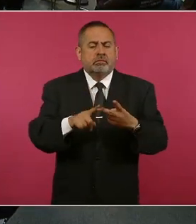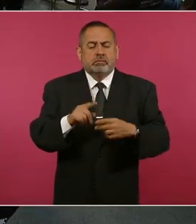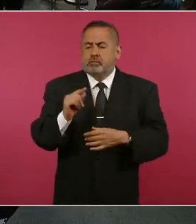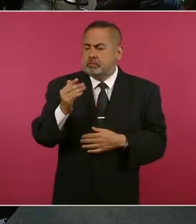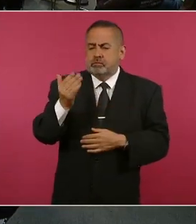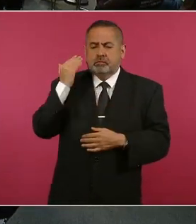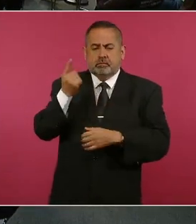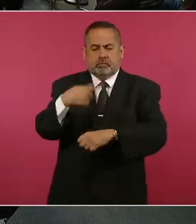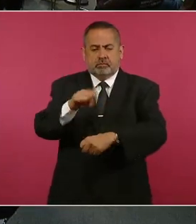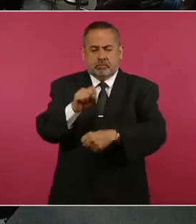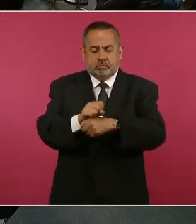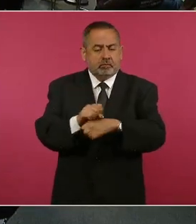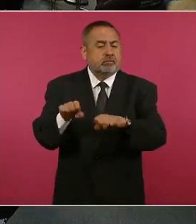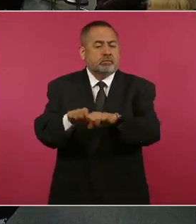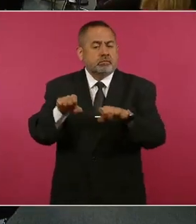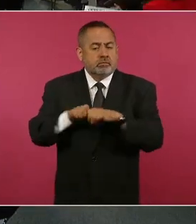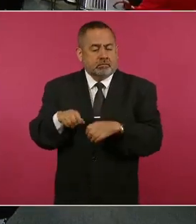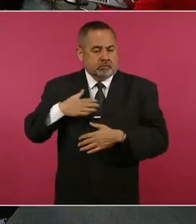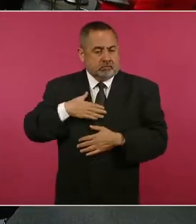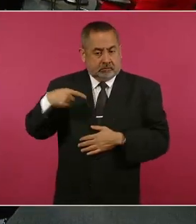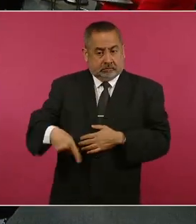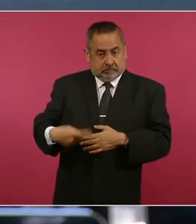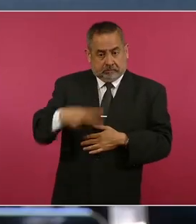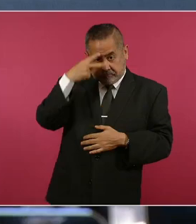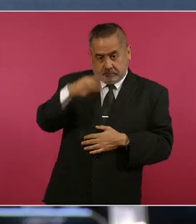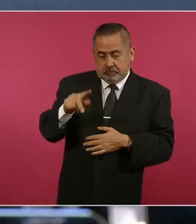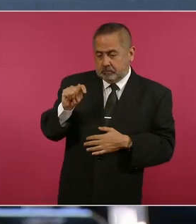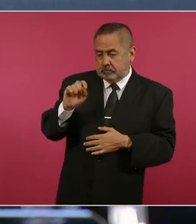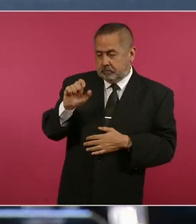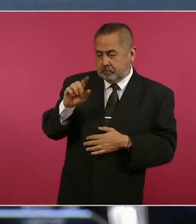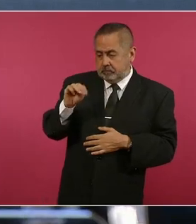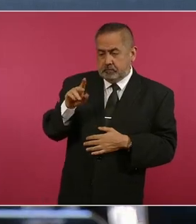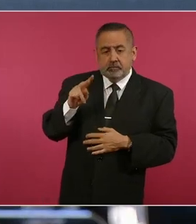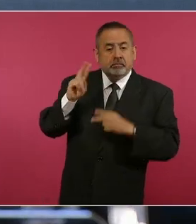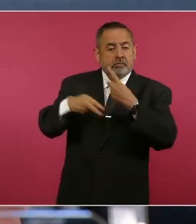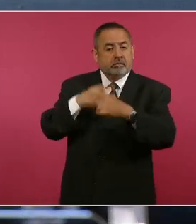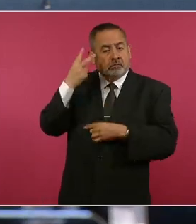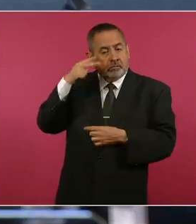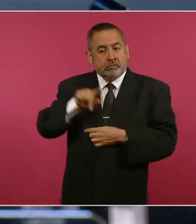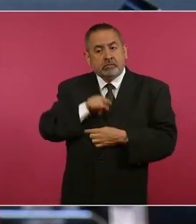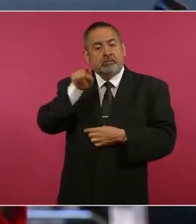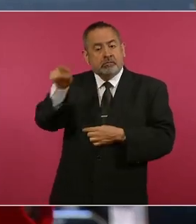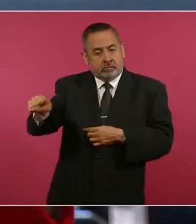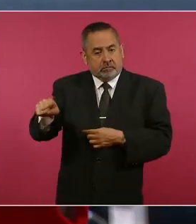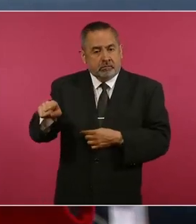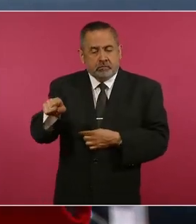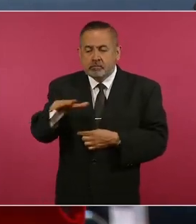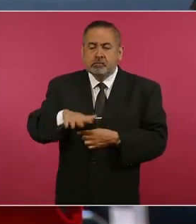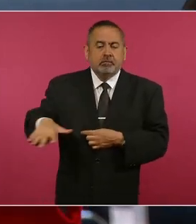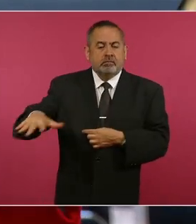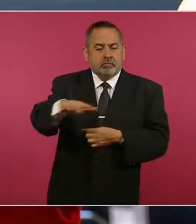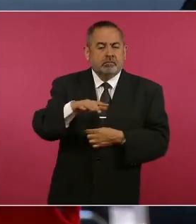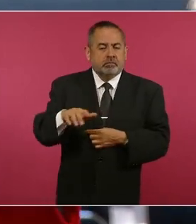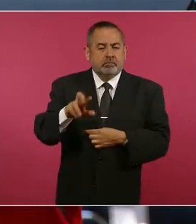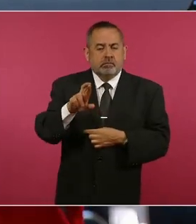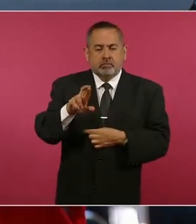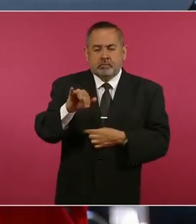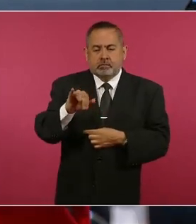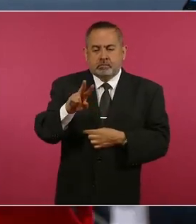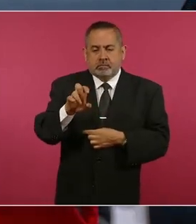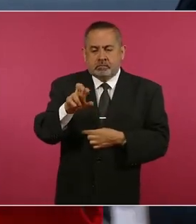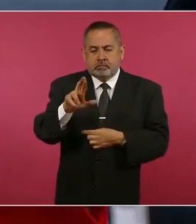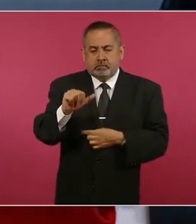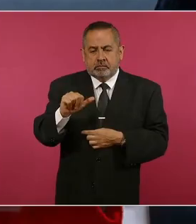unas semanas un equipo de Noticias Telemundo de aquí de México viajó a la Riviera Maya y